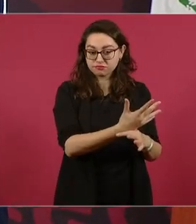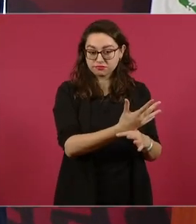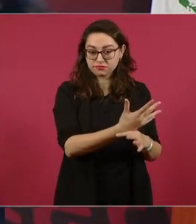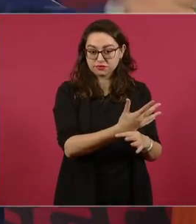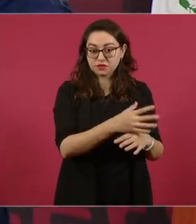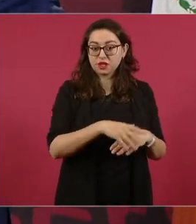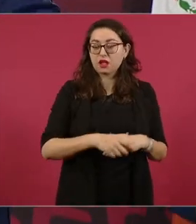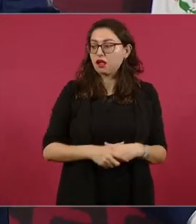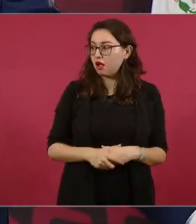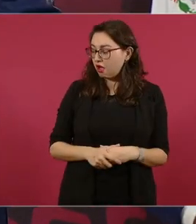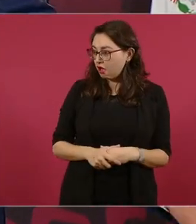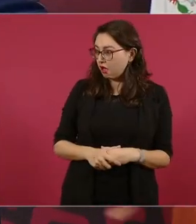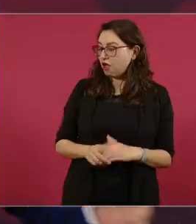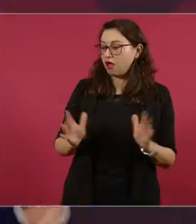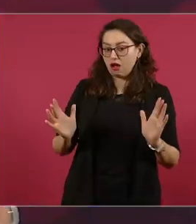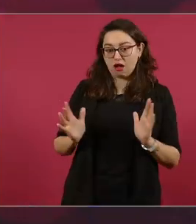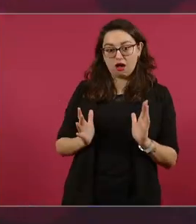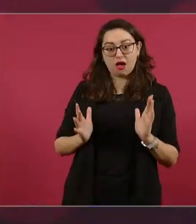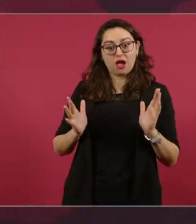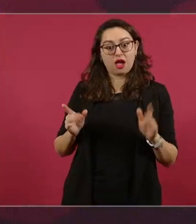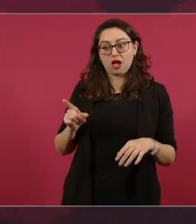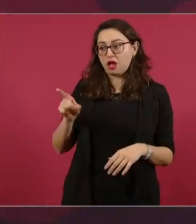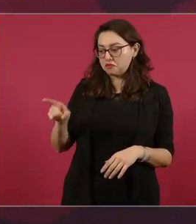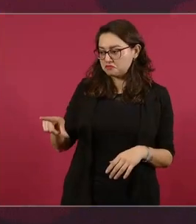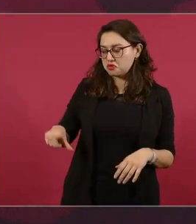que ya era distinto el gobierno,